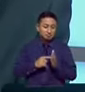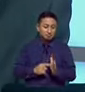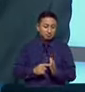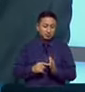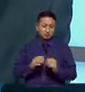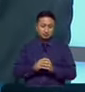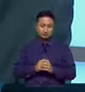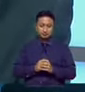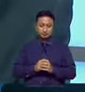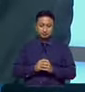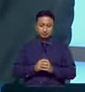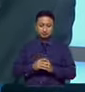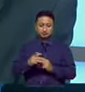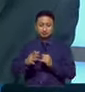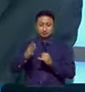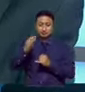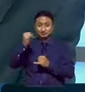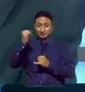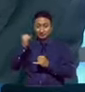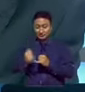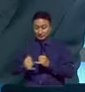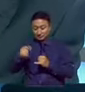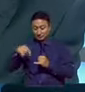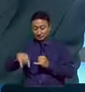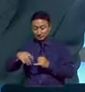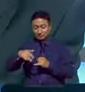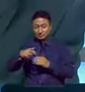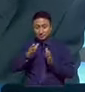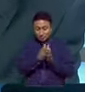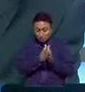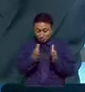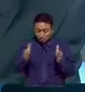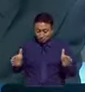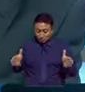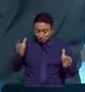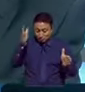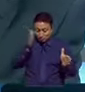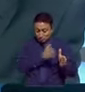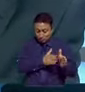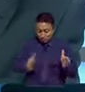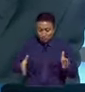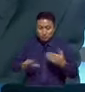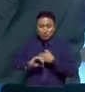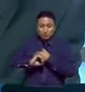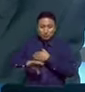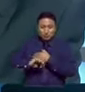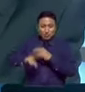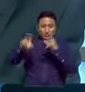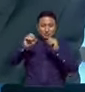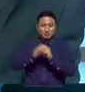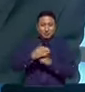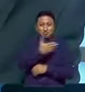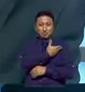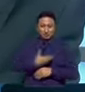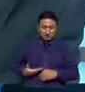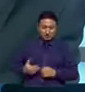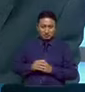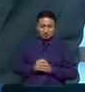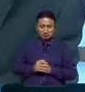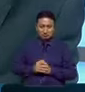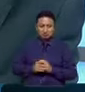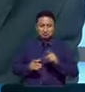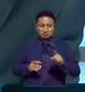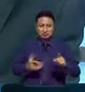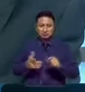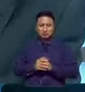tanto, al final, este espacio, este polo de atracción que es el tema presidencial, como que le